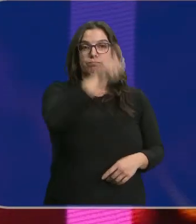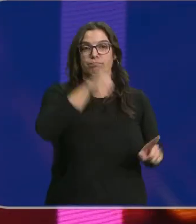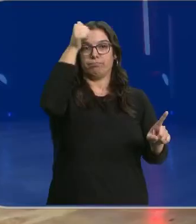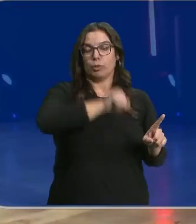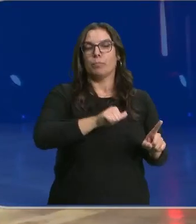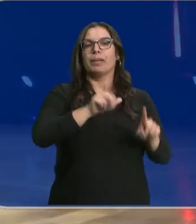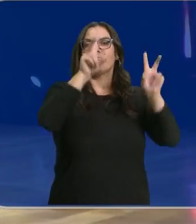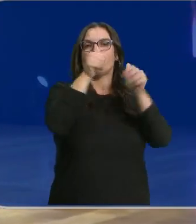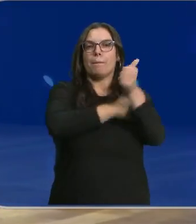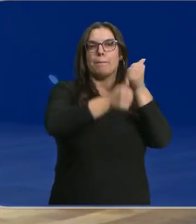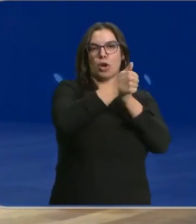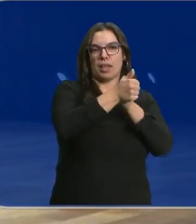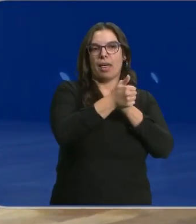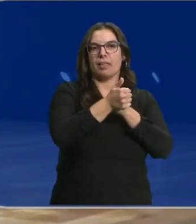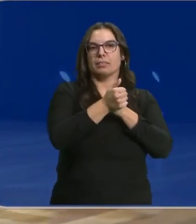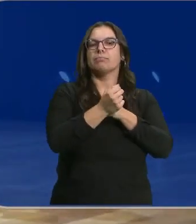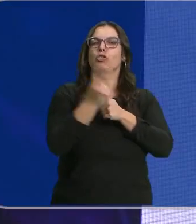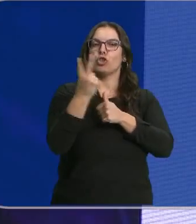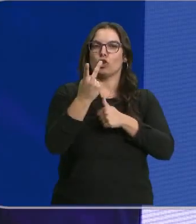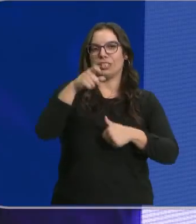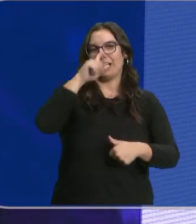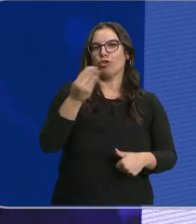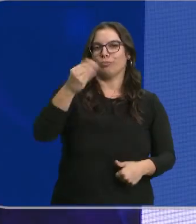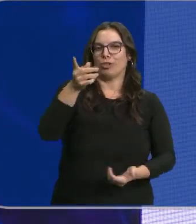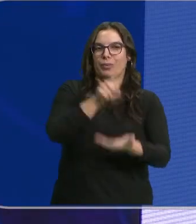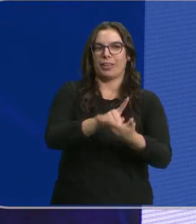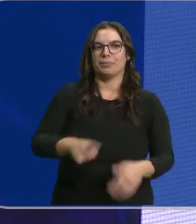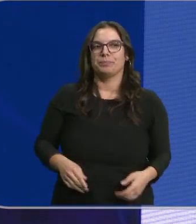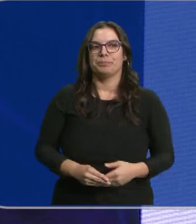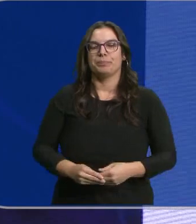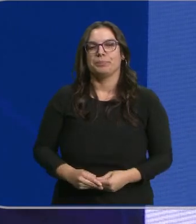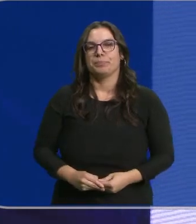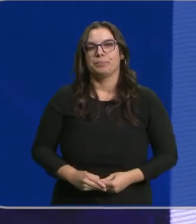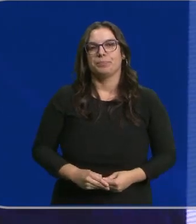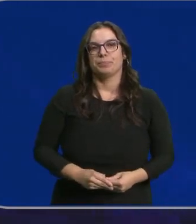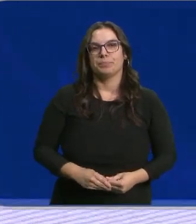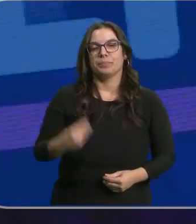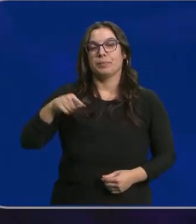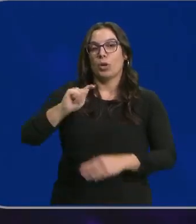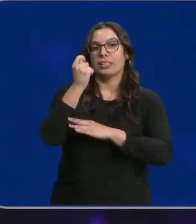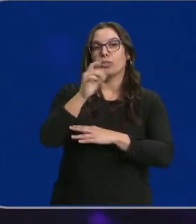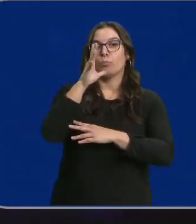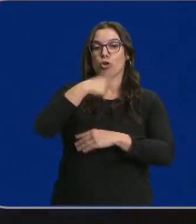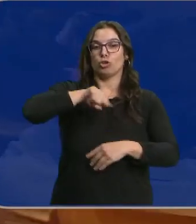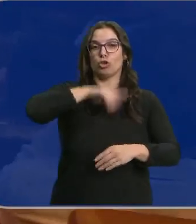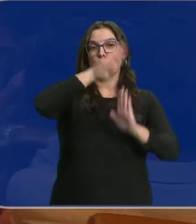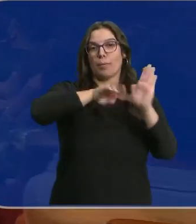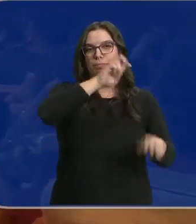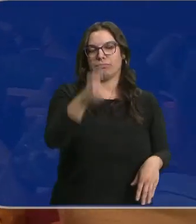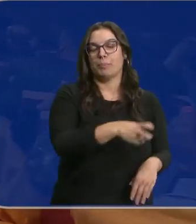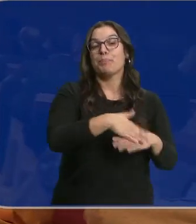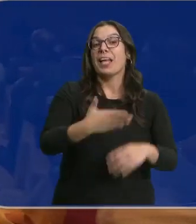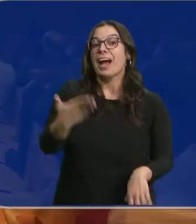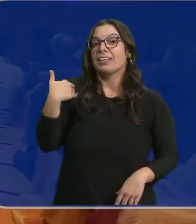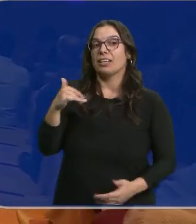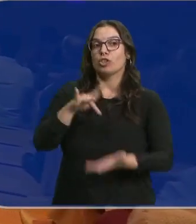de Prioridades suman otra temporada más. Somos plurales y esa es la clave del éxito de Cuestión de Prioridades. La de